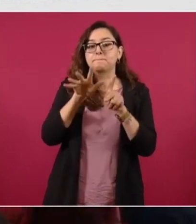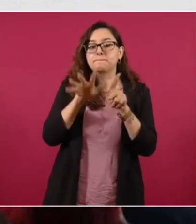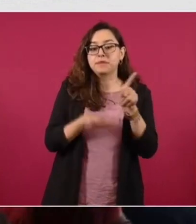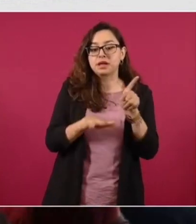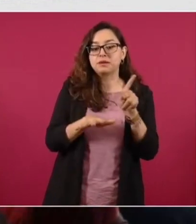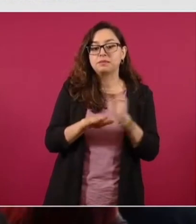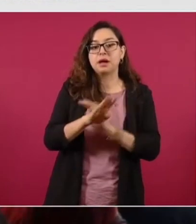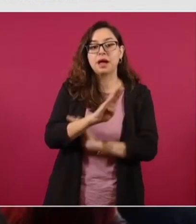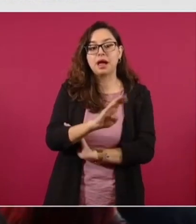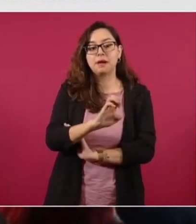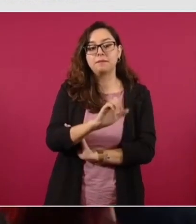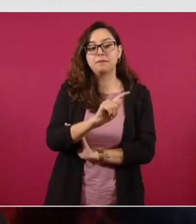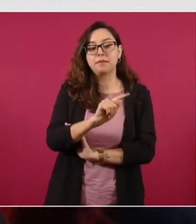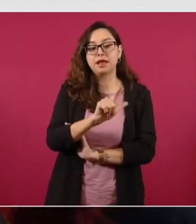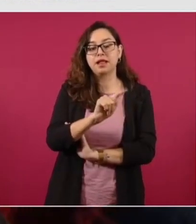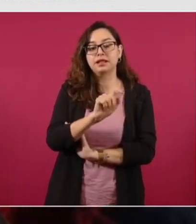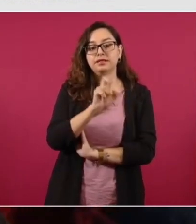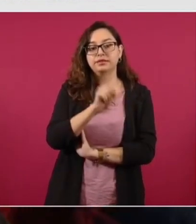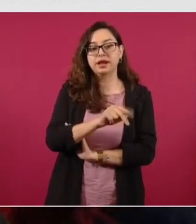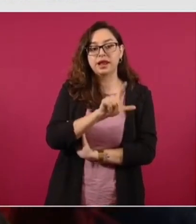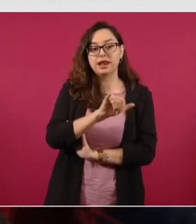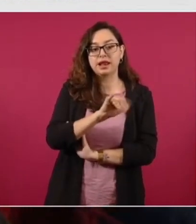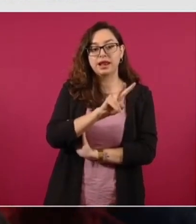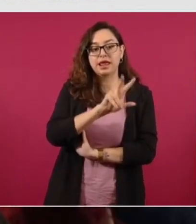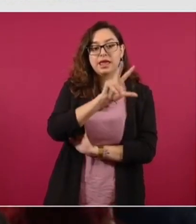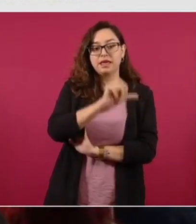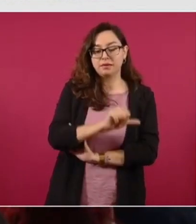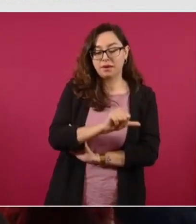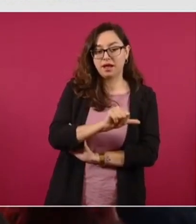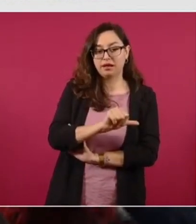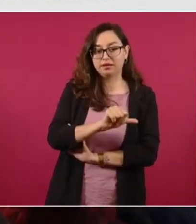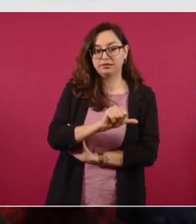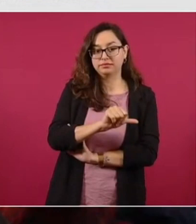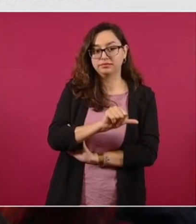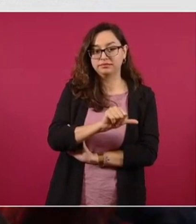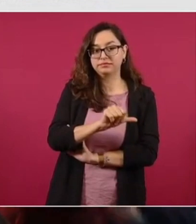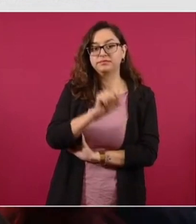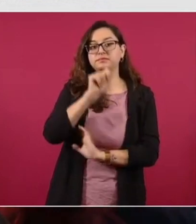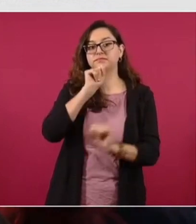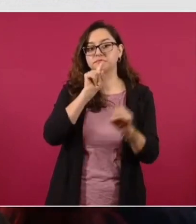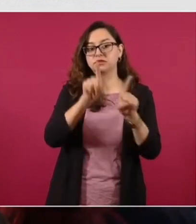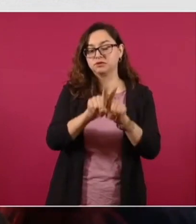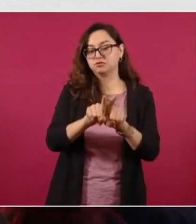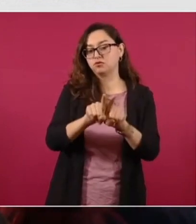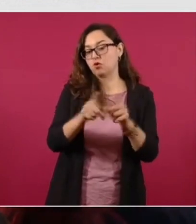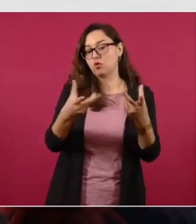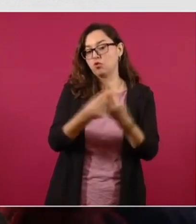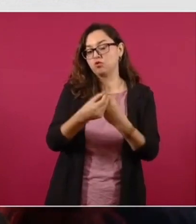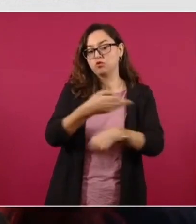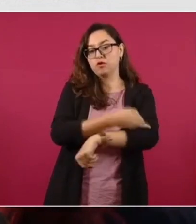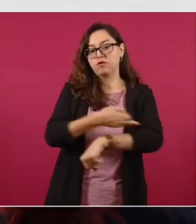de Arturo Beltrán Leiva y a la vez pariente del Chapo.